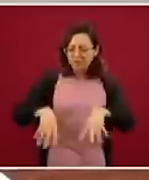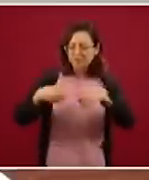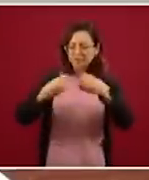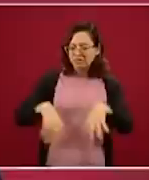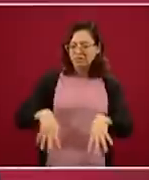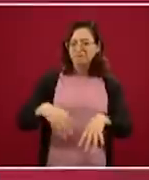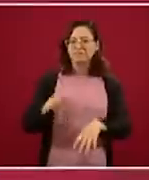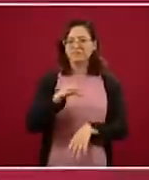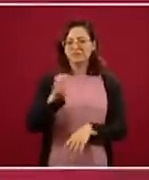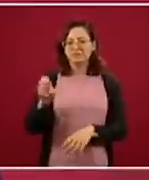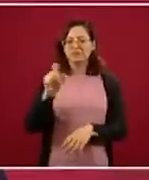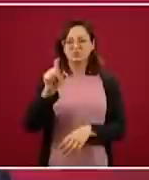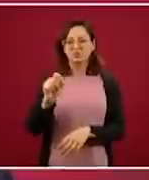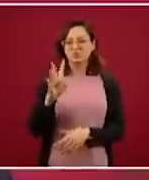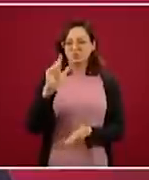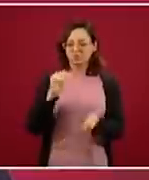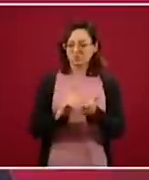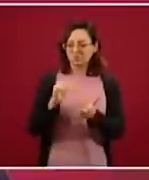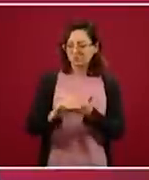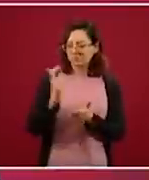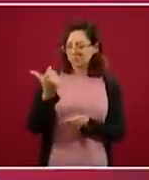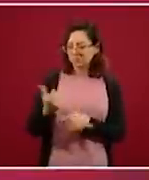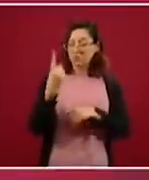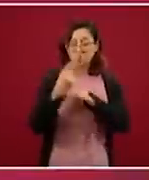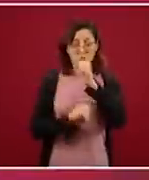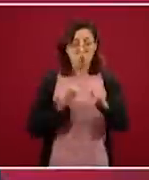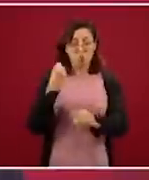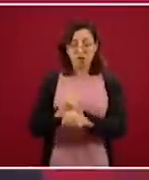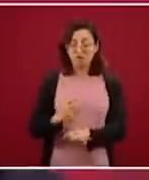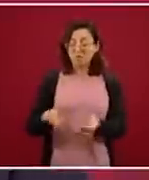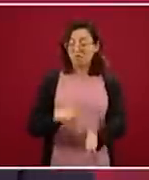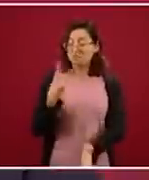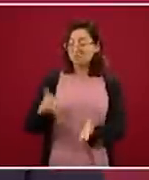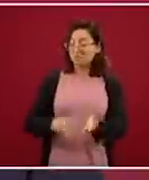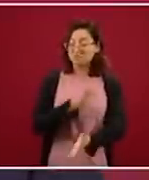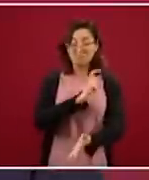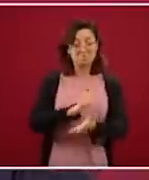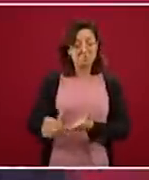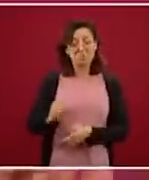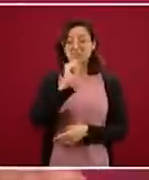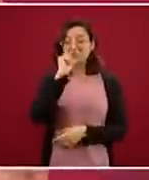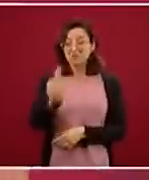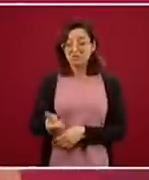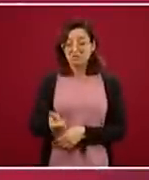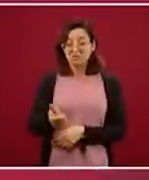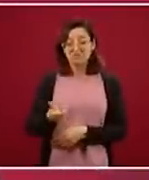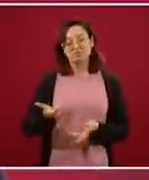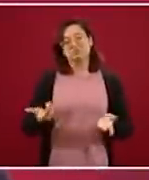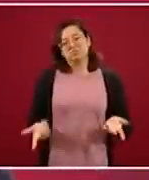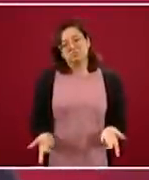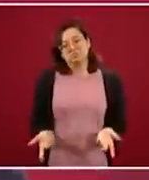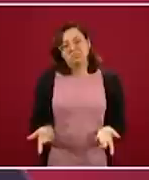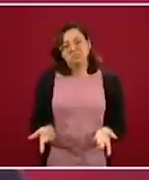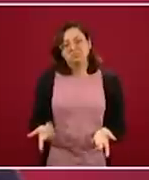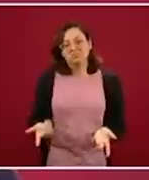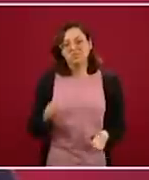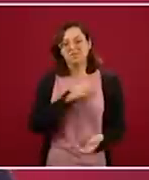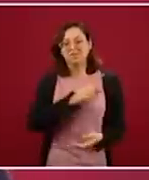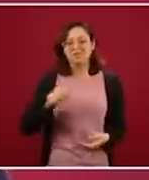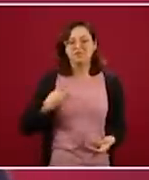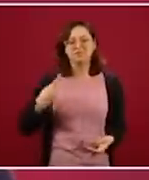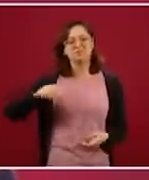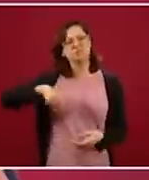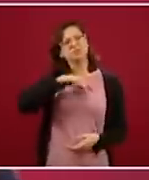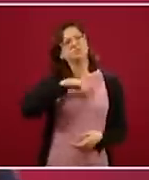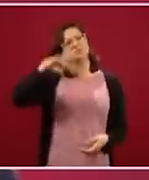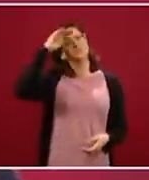por 324 mil millones de pesos anuales, de acuerdo con los datos del Servicio de Administración Tributaria, por tanto, debemos de